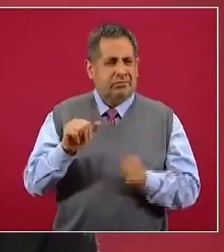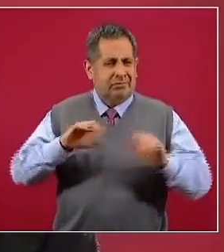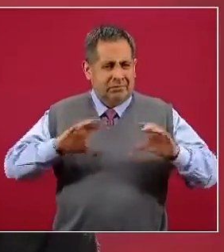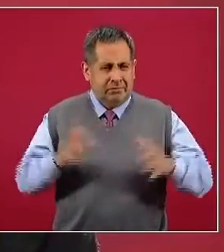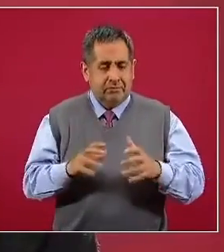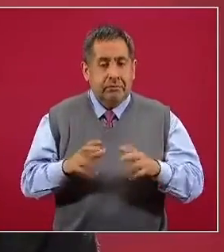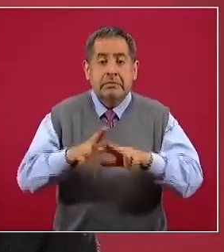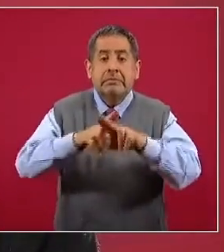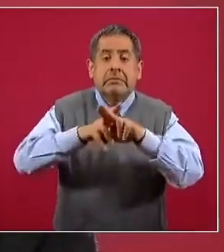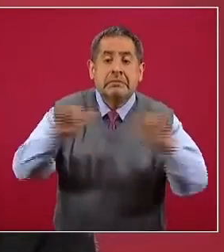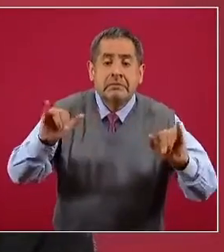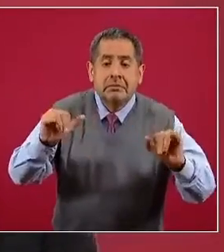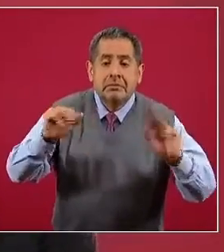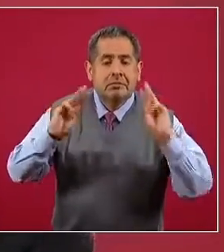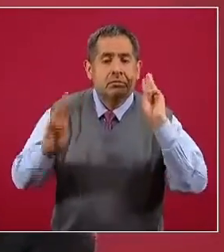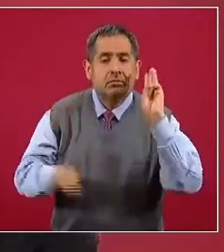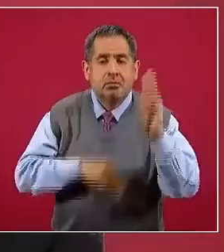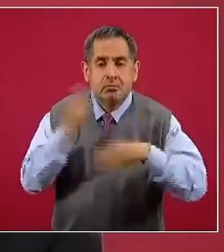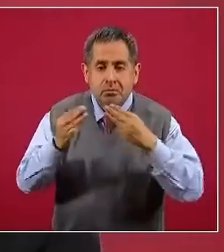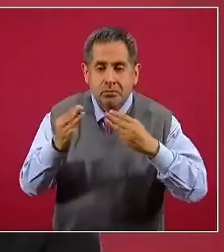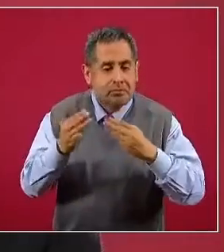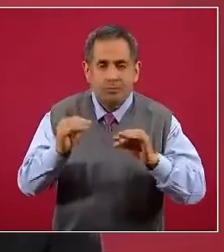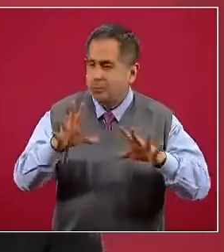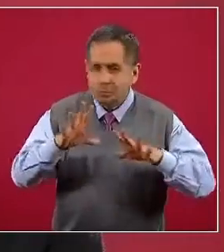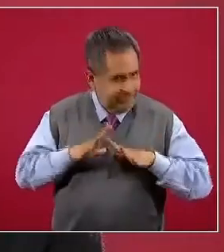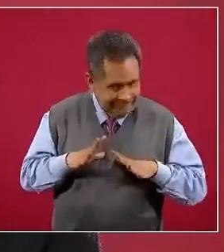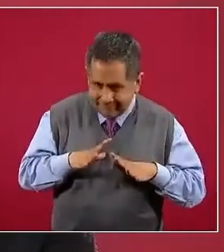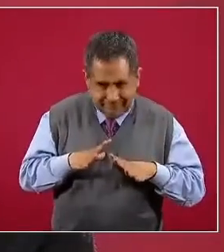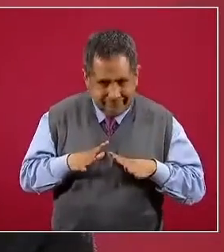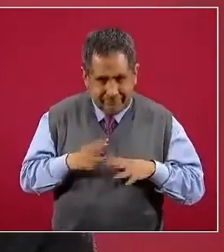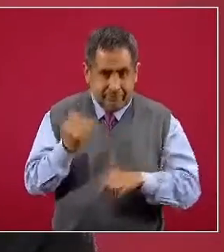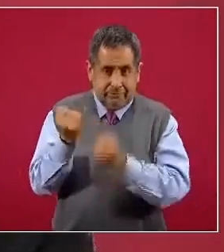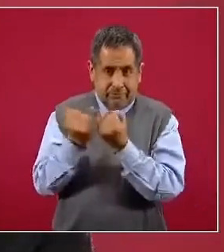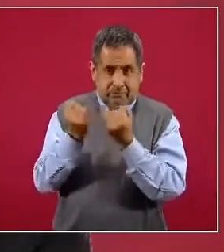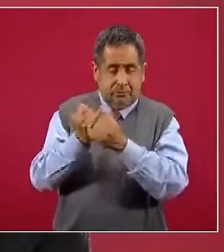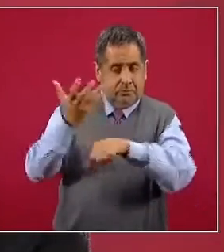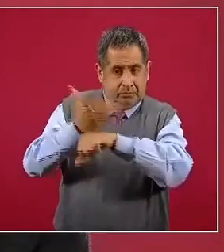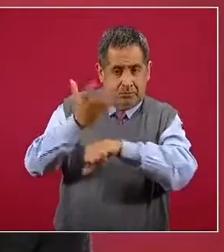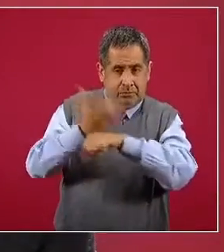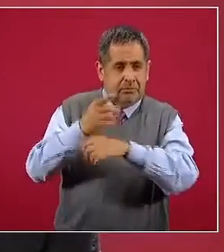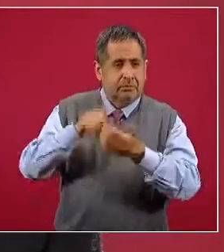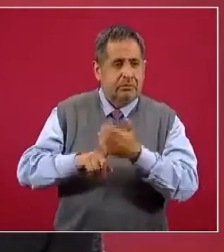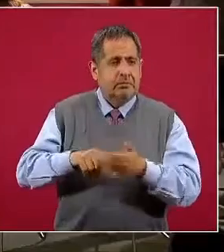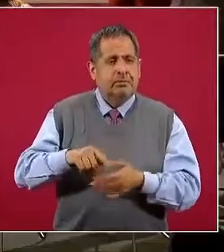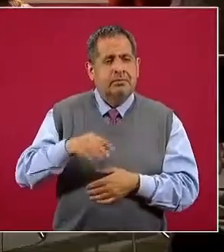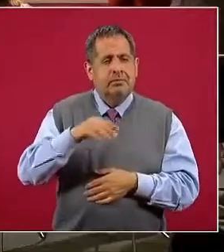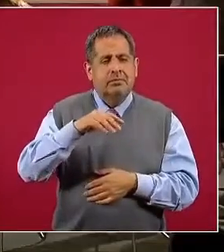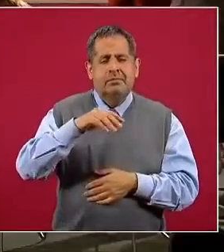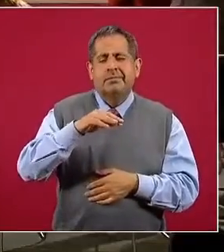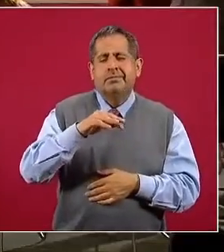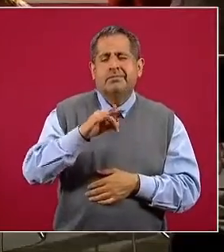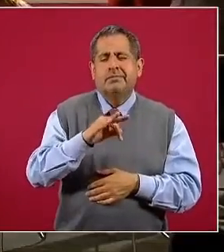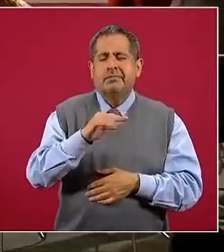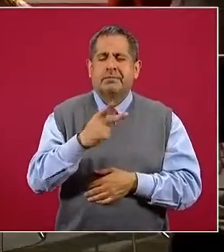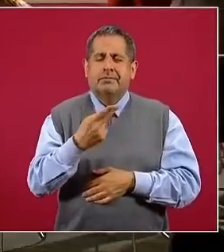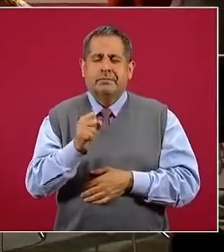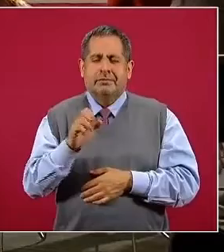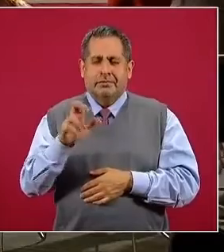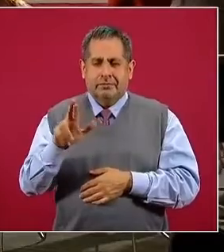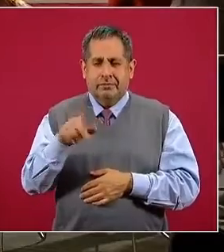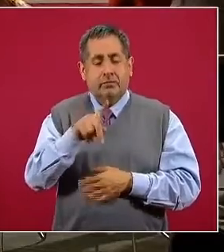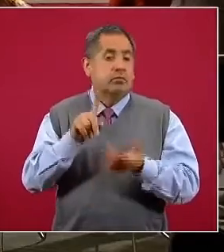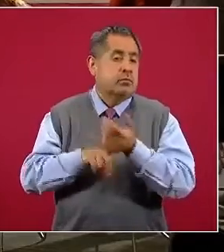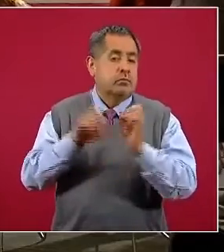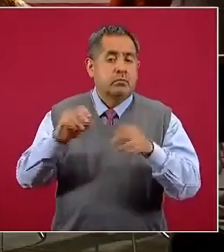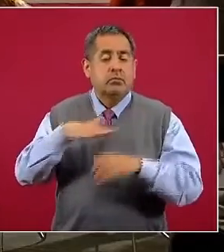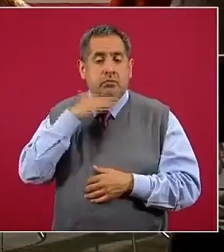del mundo. Estados Unidos, que es el país en donde existe esta compañía, Pfizer, en la que se desarrolló la vacuna, o